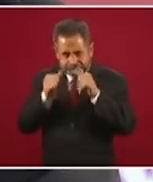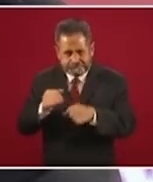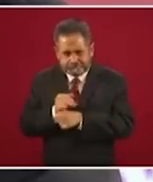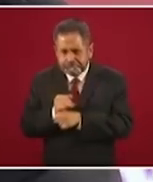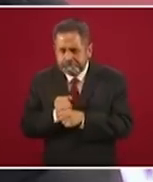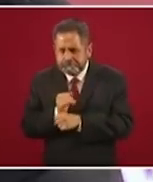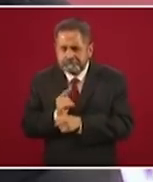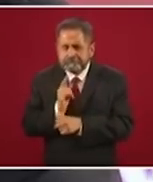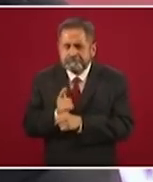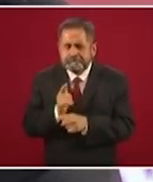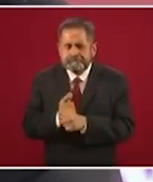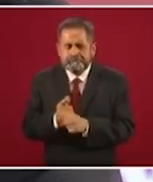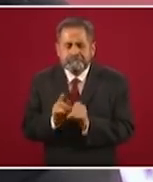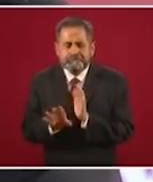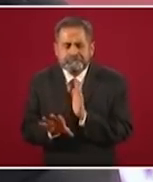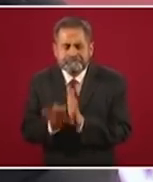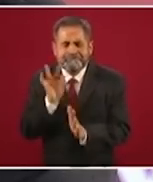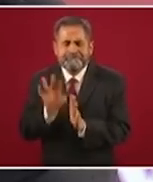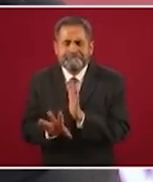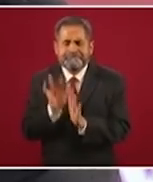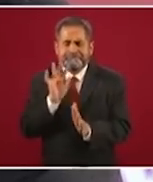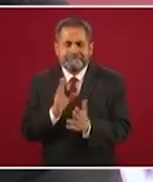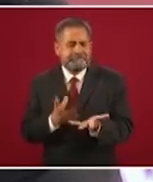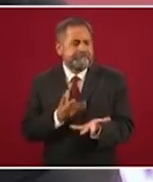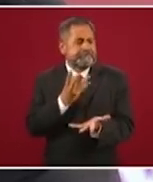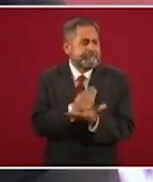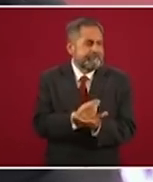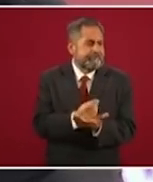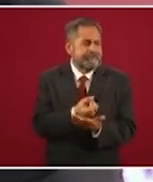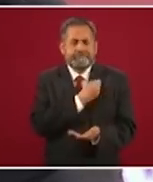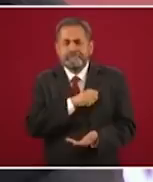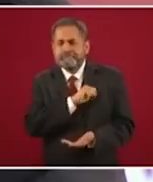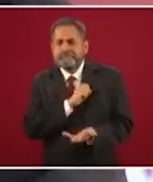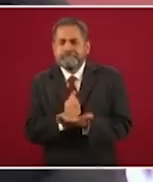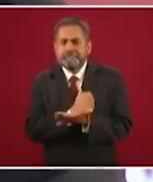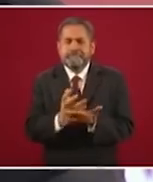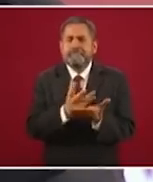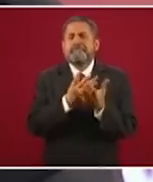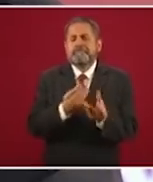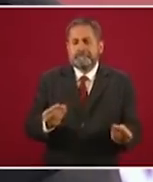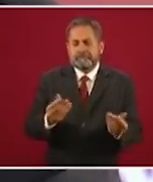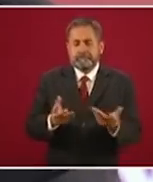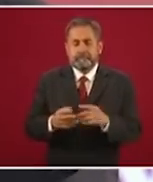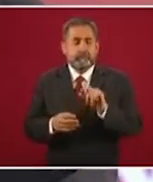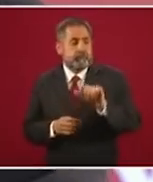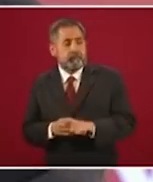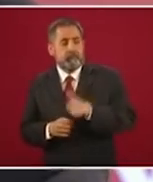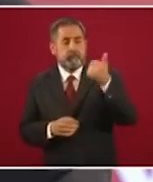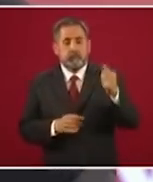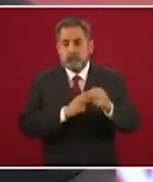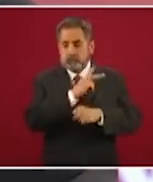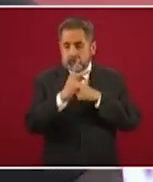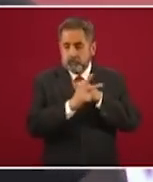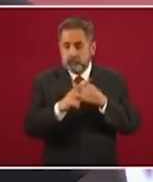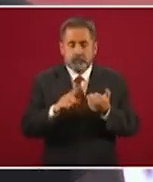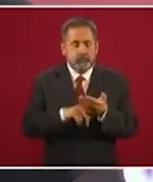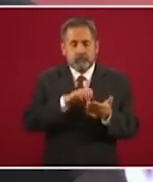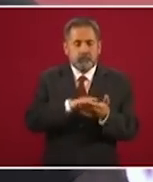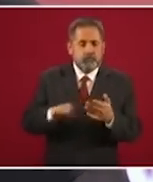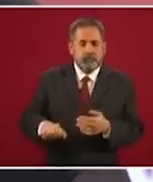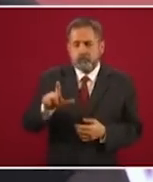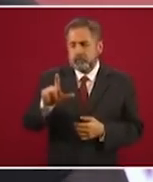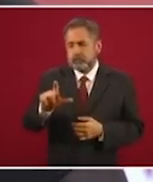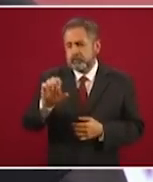tratando de encontrar y resolver esa problemática que, comparado con otros países, en la leucemia nada más,